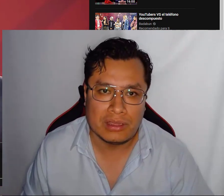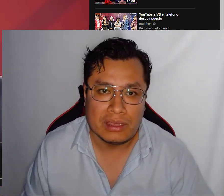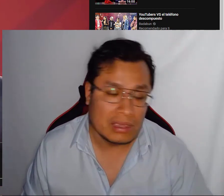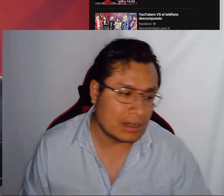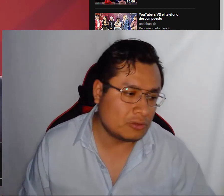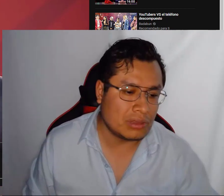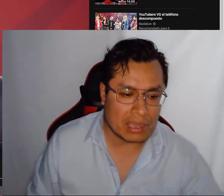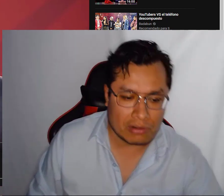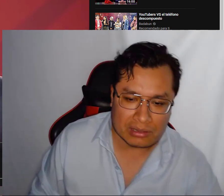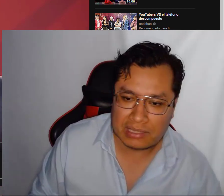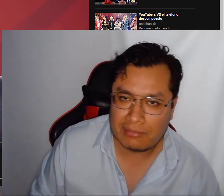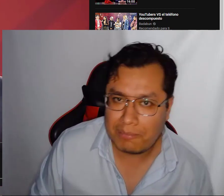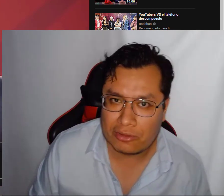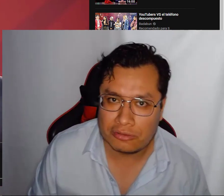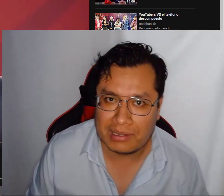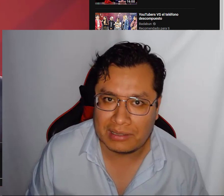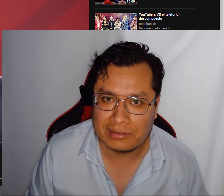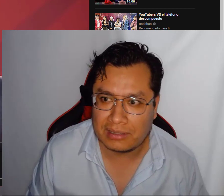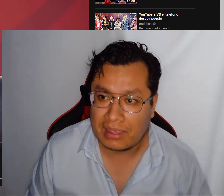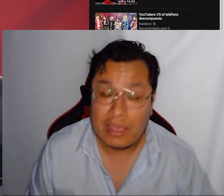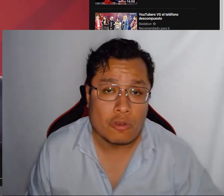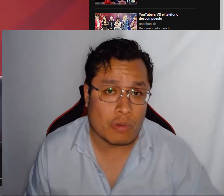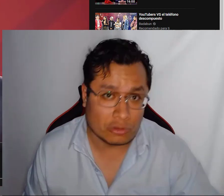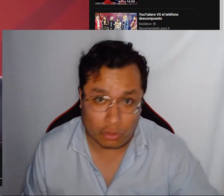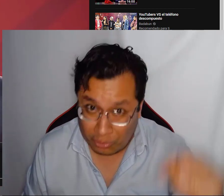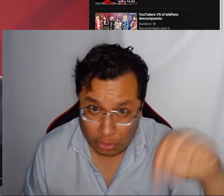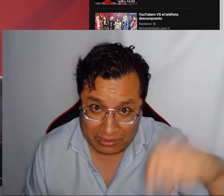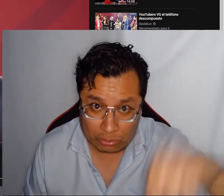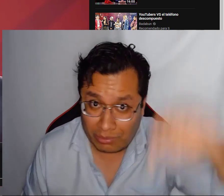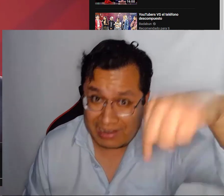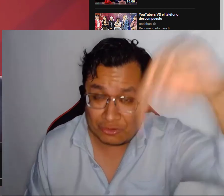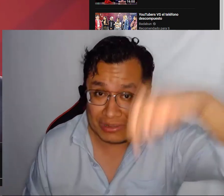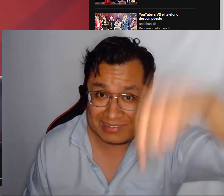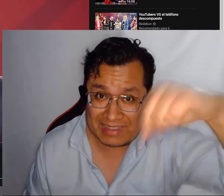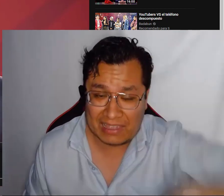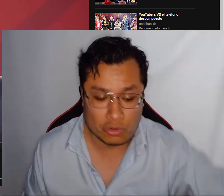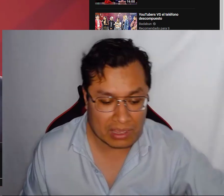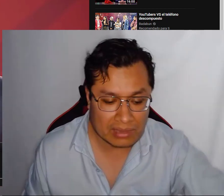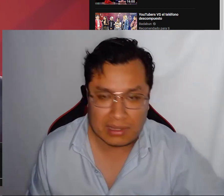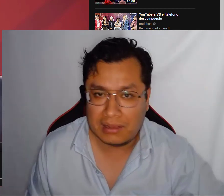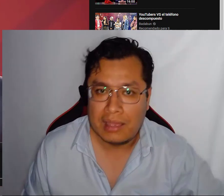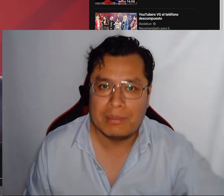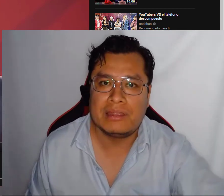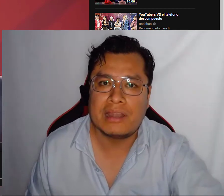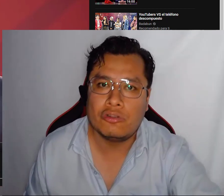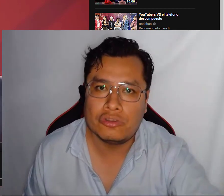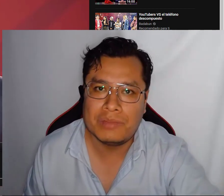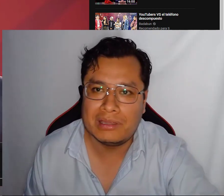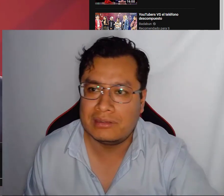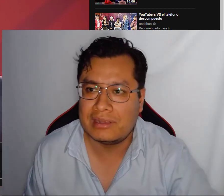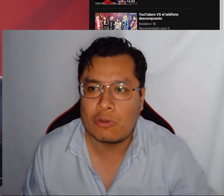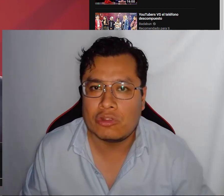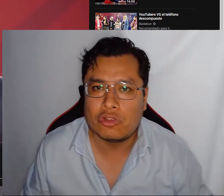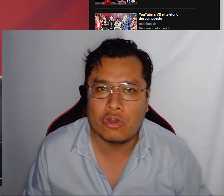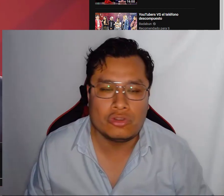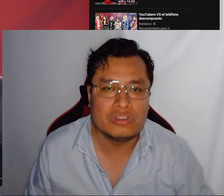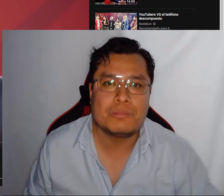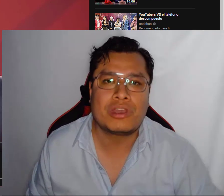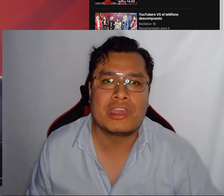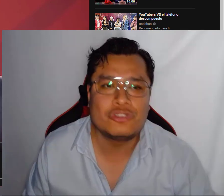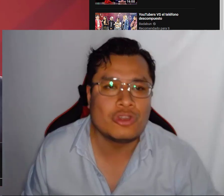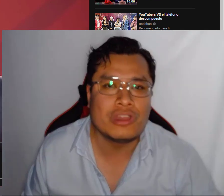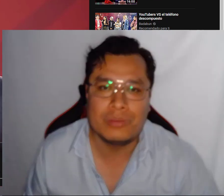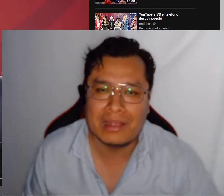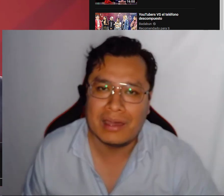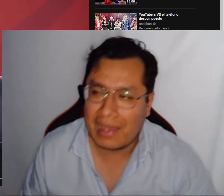2011 y resulta que ahorita se lleva el plan 2017 cuando los de nuevo ingreso de este año en tren va a entrar con 2017 cuando no lo